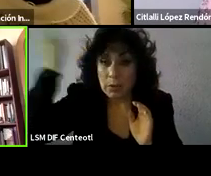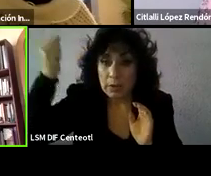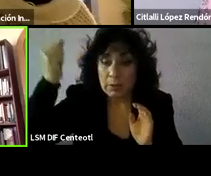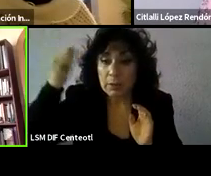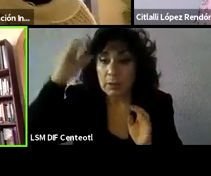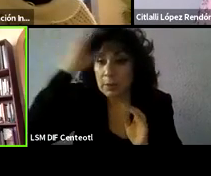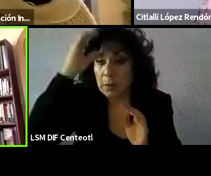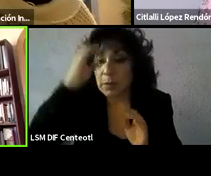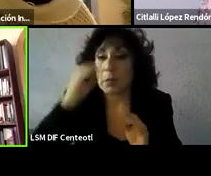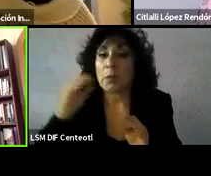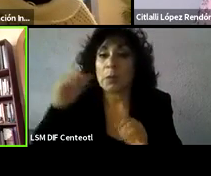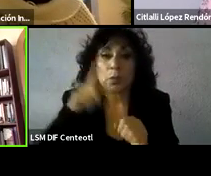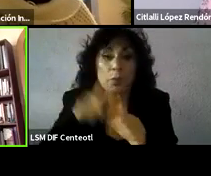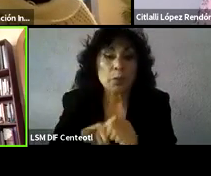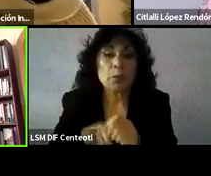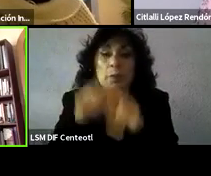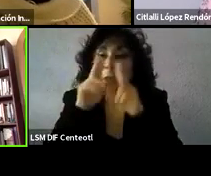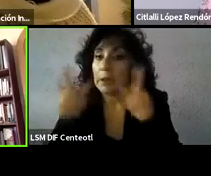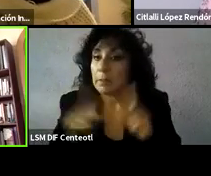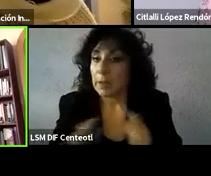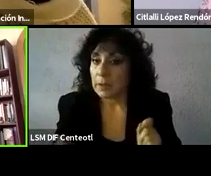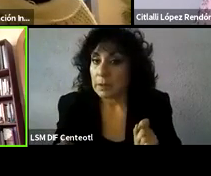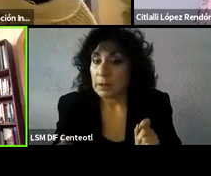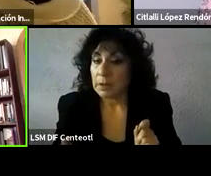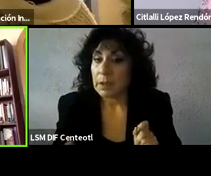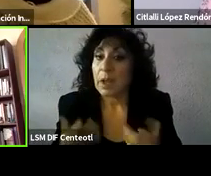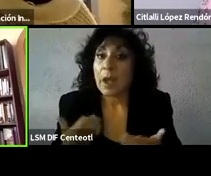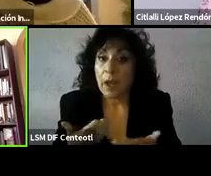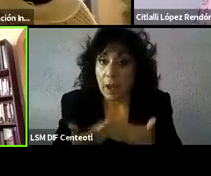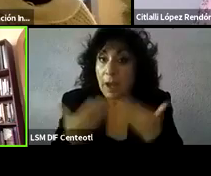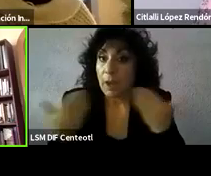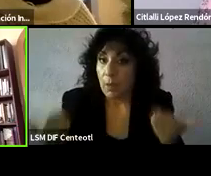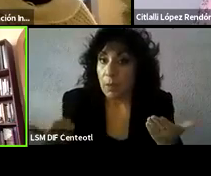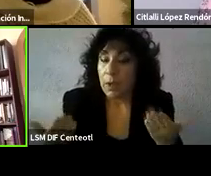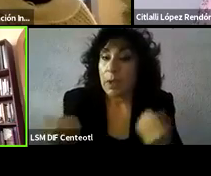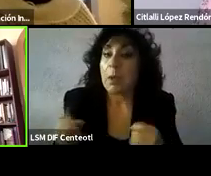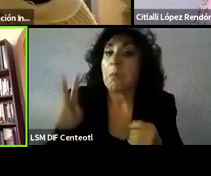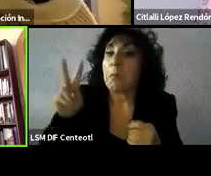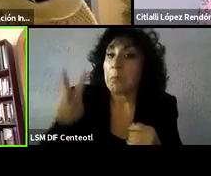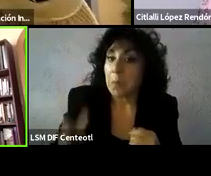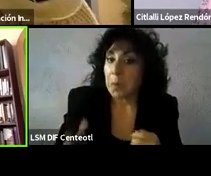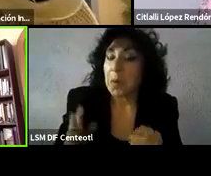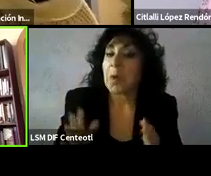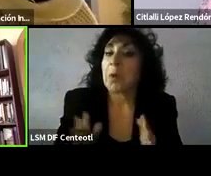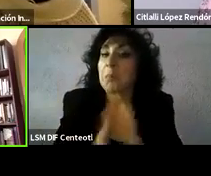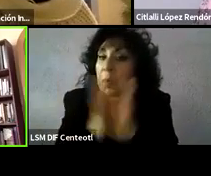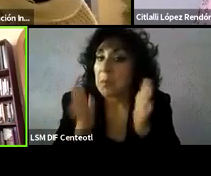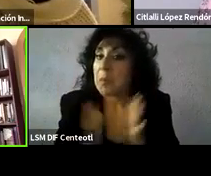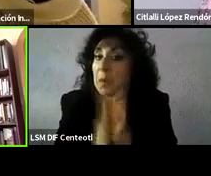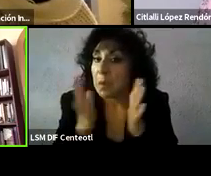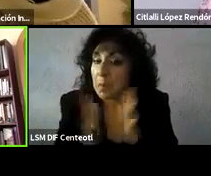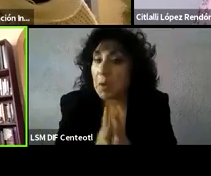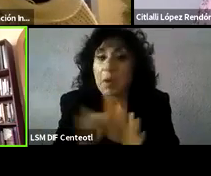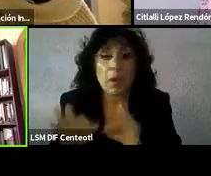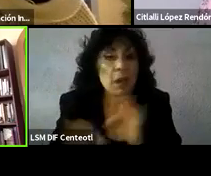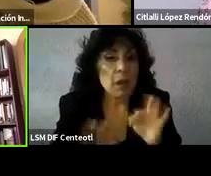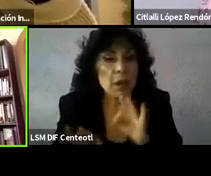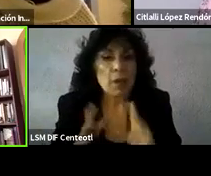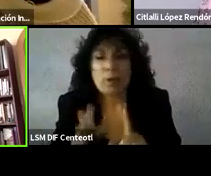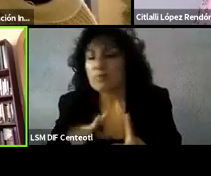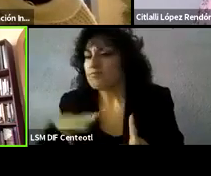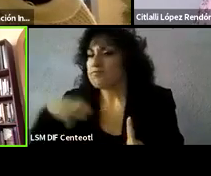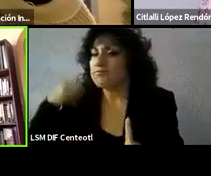está, bueno, ahora hagamos la realidad. O sea, cumplamos el mandato, ¿no? Pues no. O sea, hay una serie